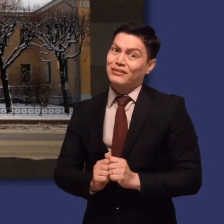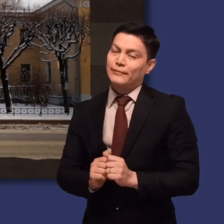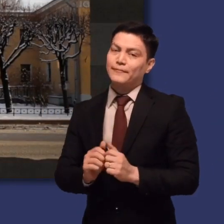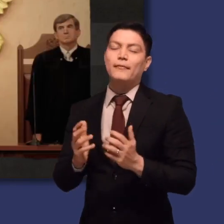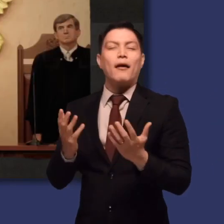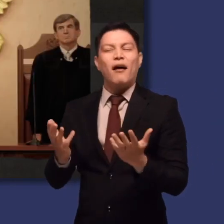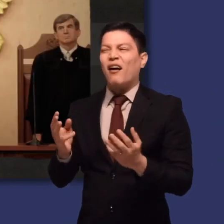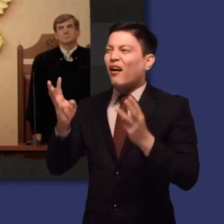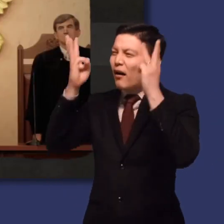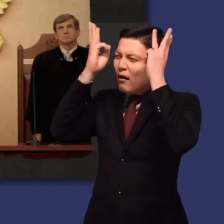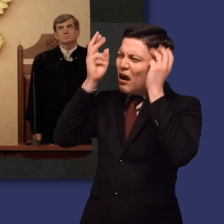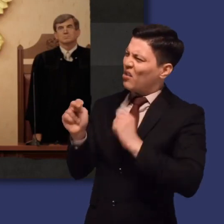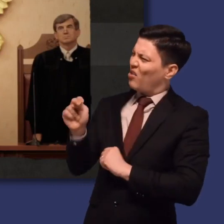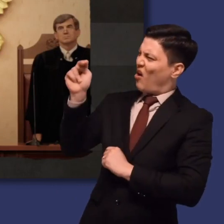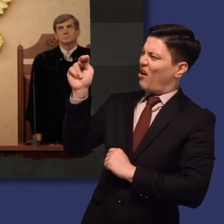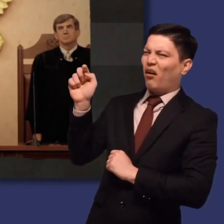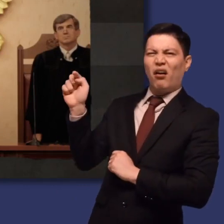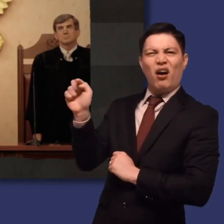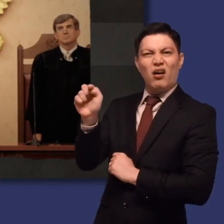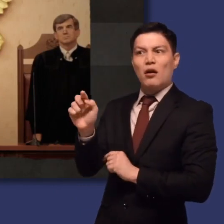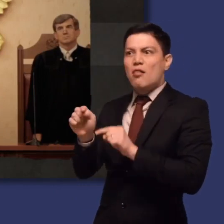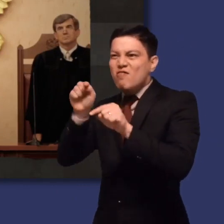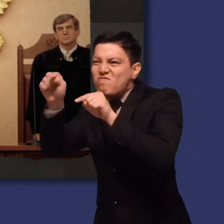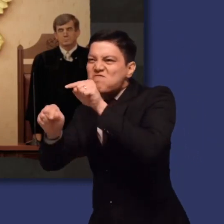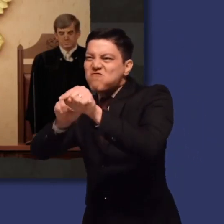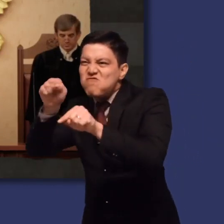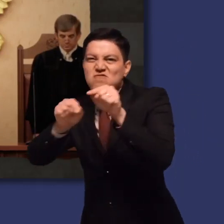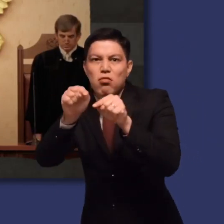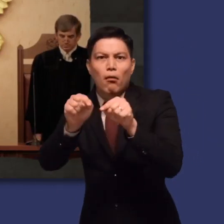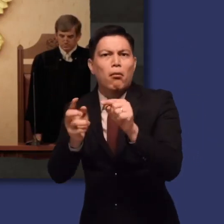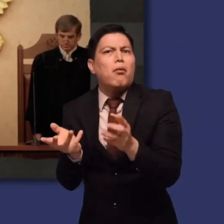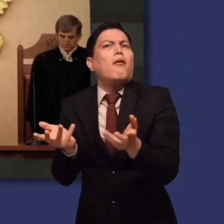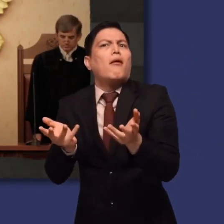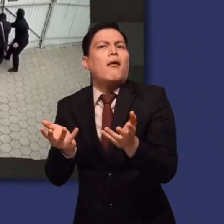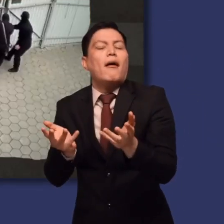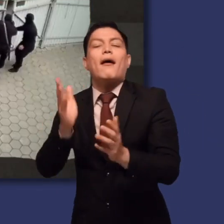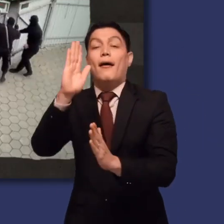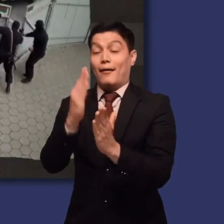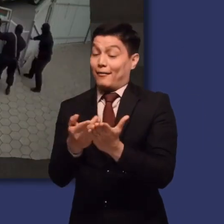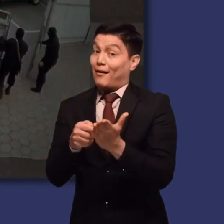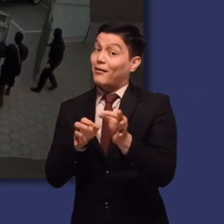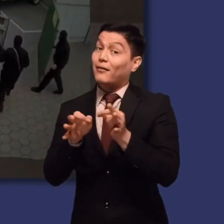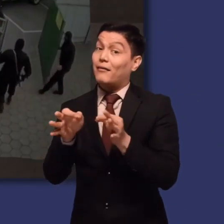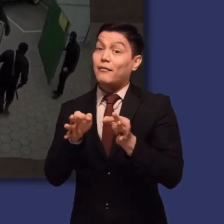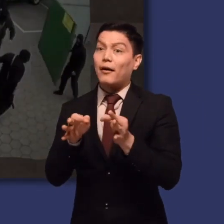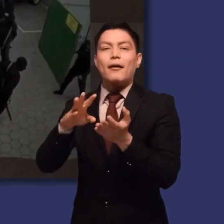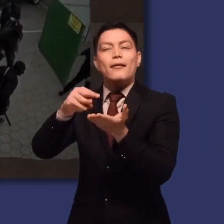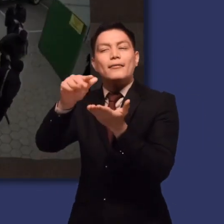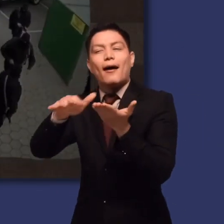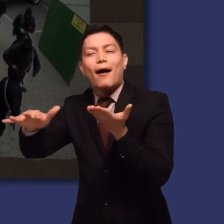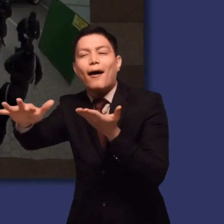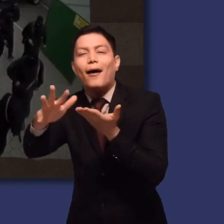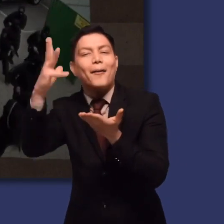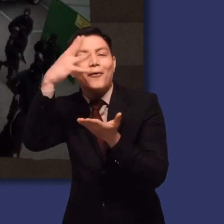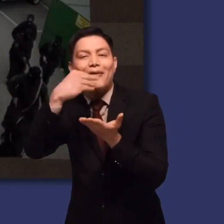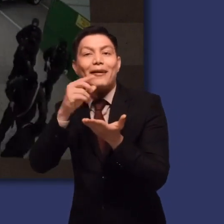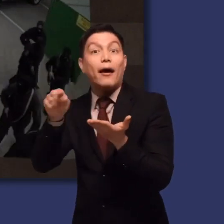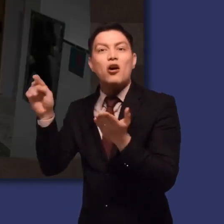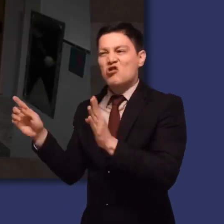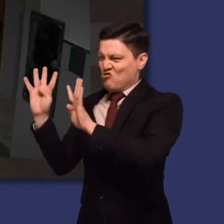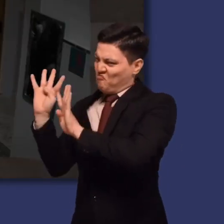Pero los ataques del rey del norte han ido más allá. Como se predijo, ha invadido la Tierra Hermosa,